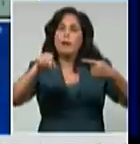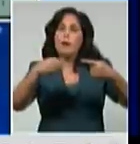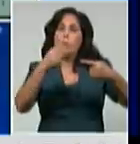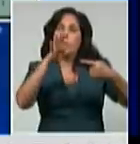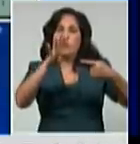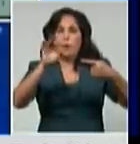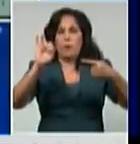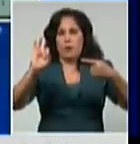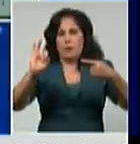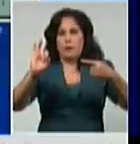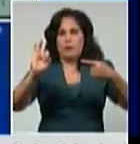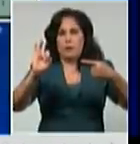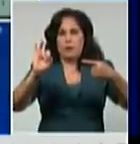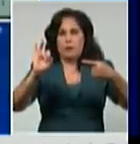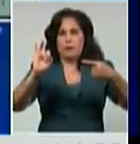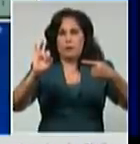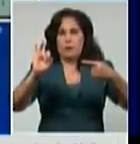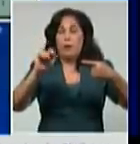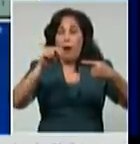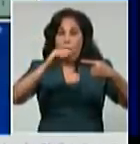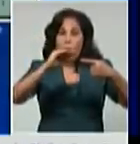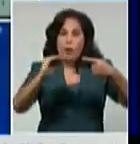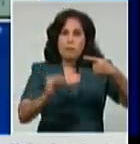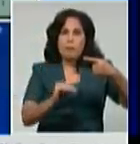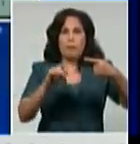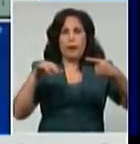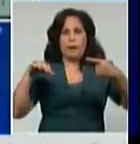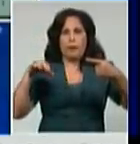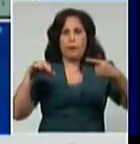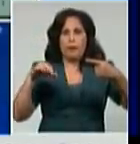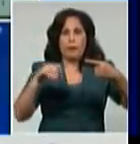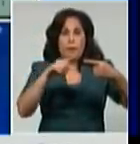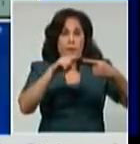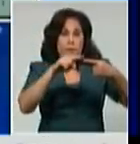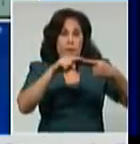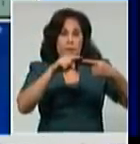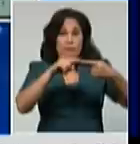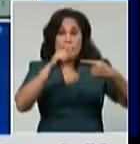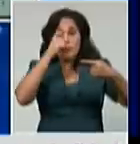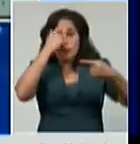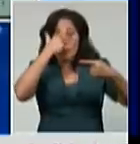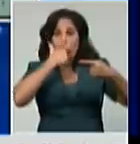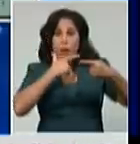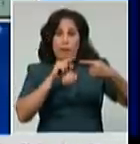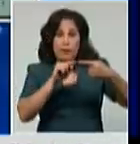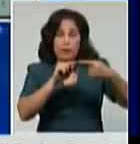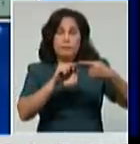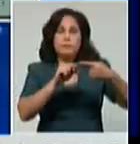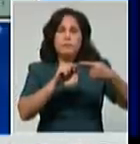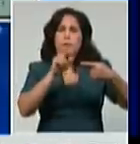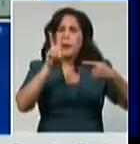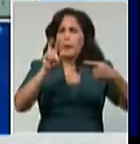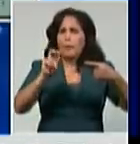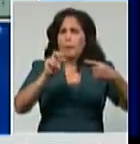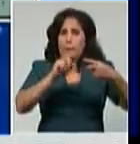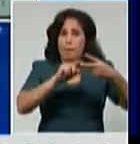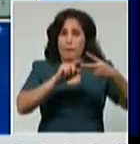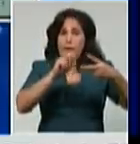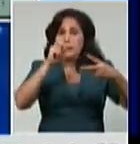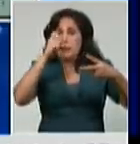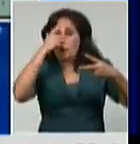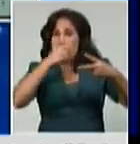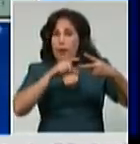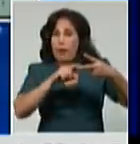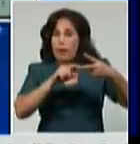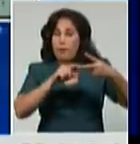43,47, por lo tanto es inferior. Ciego de Ávila con una tasa de 20,82, estoy hablando de tasa